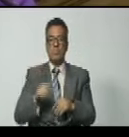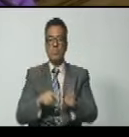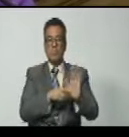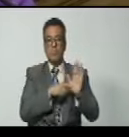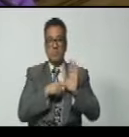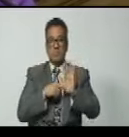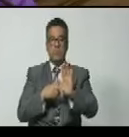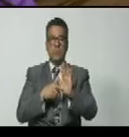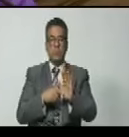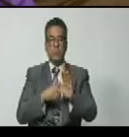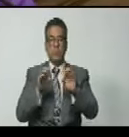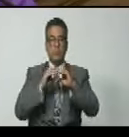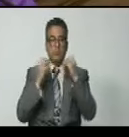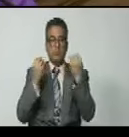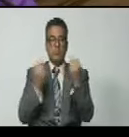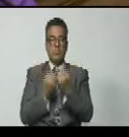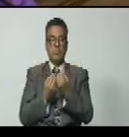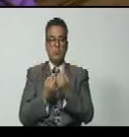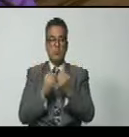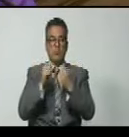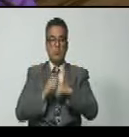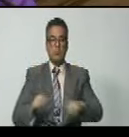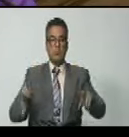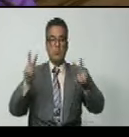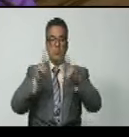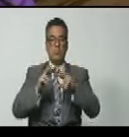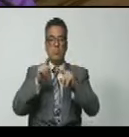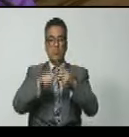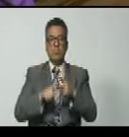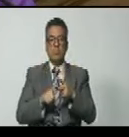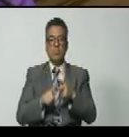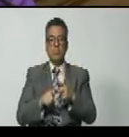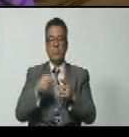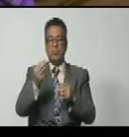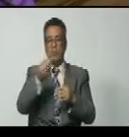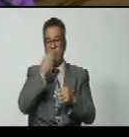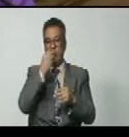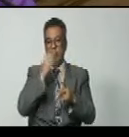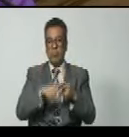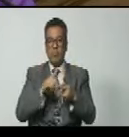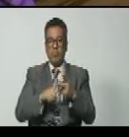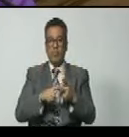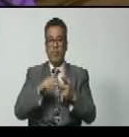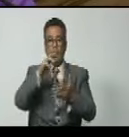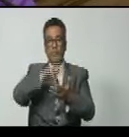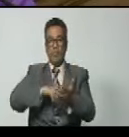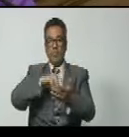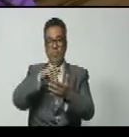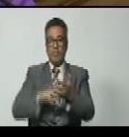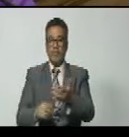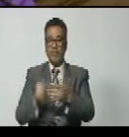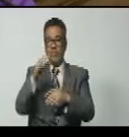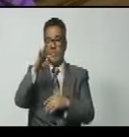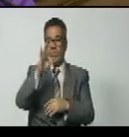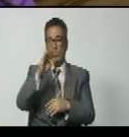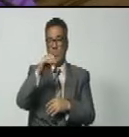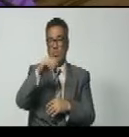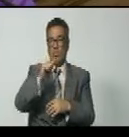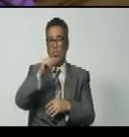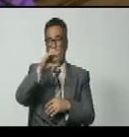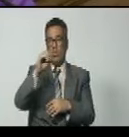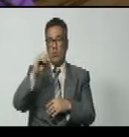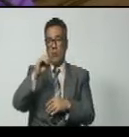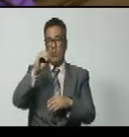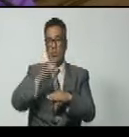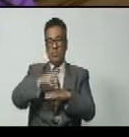Venezuela ante la Organización de las Naciones Unidas para la Alimentación y la Agricultura, FAO, con sede